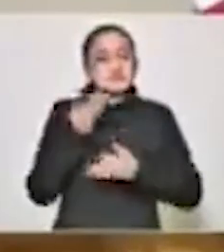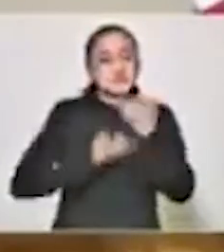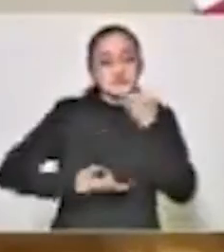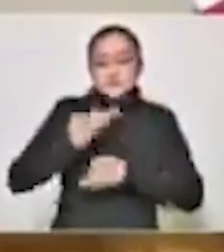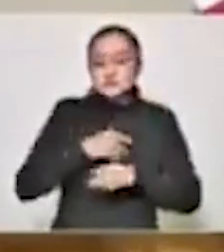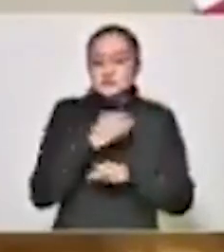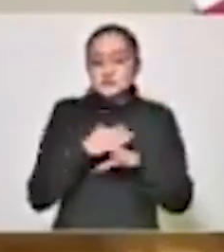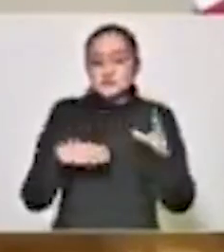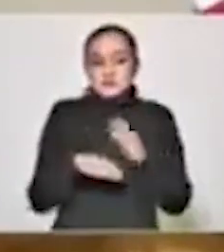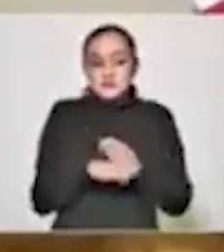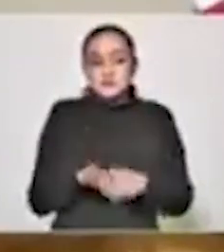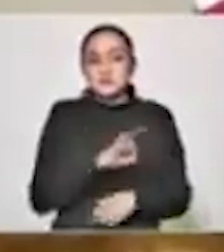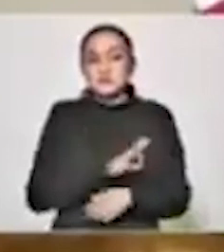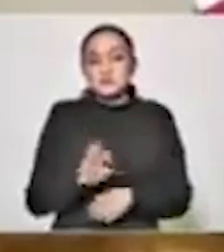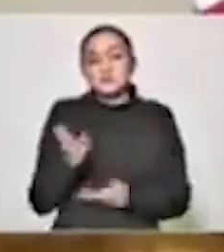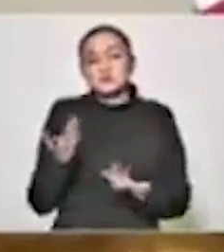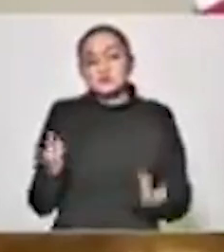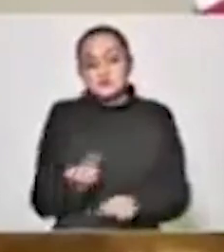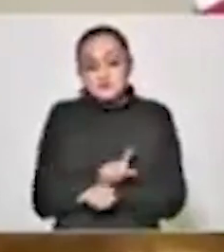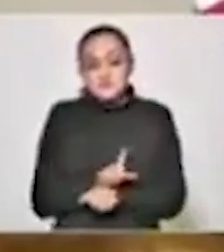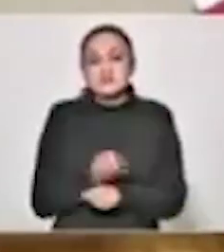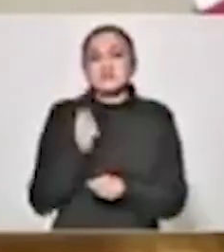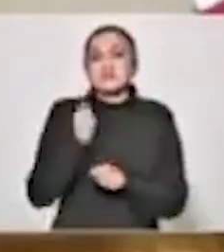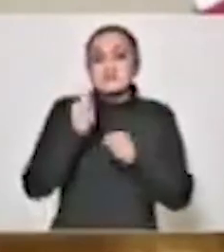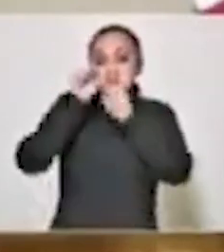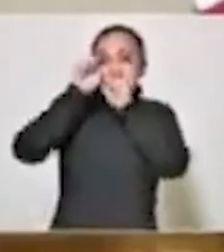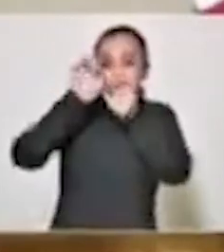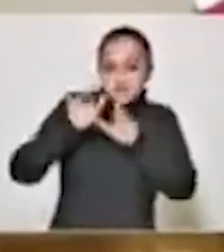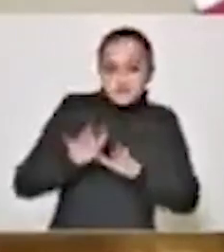podría significar un desbordamiento